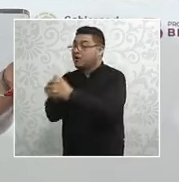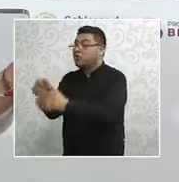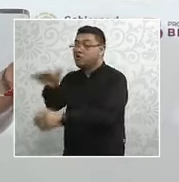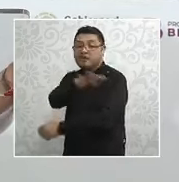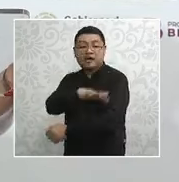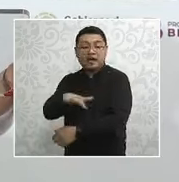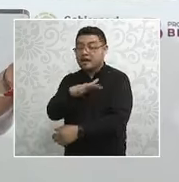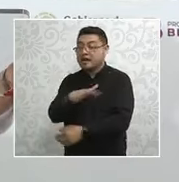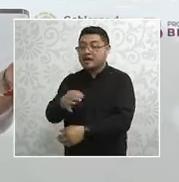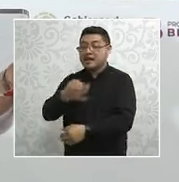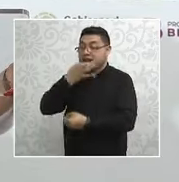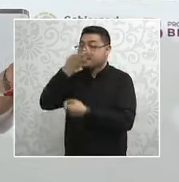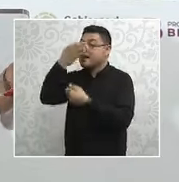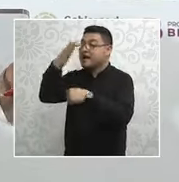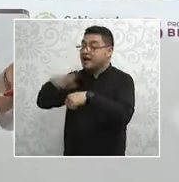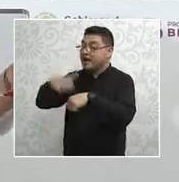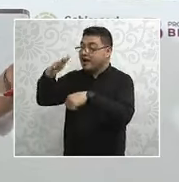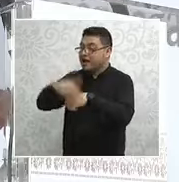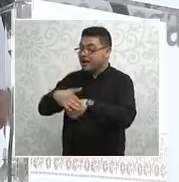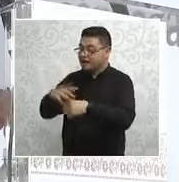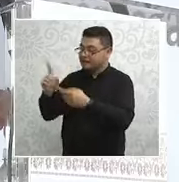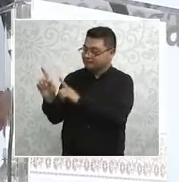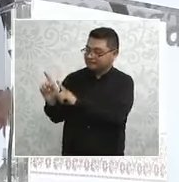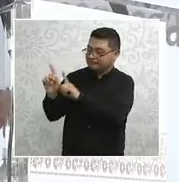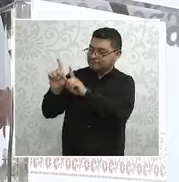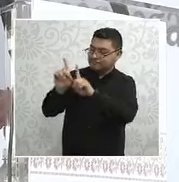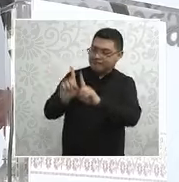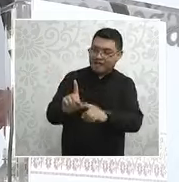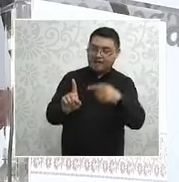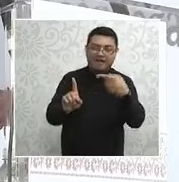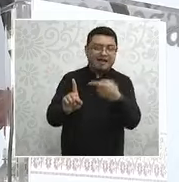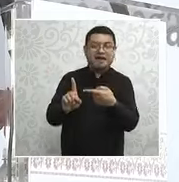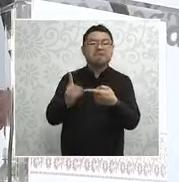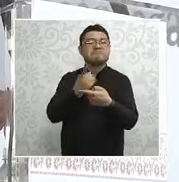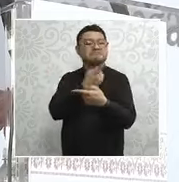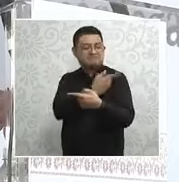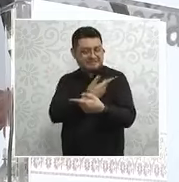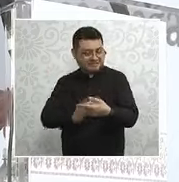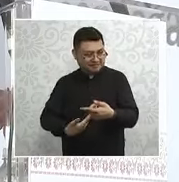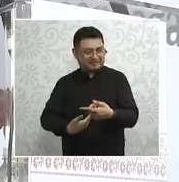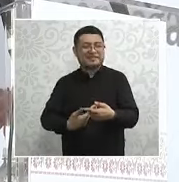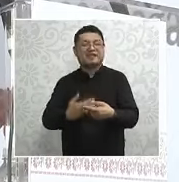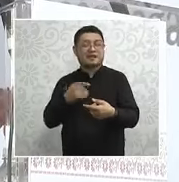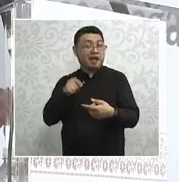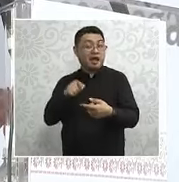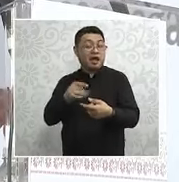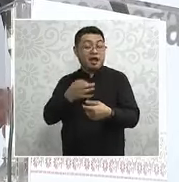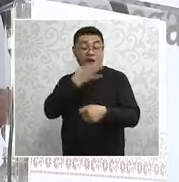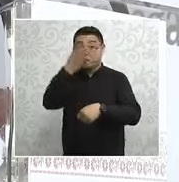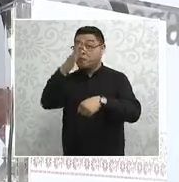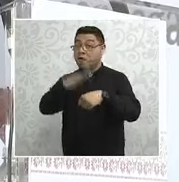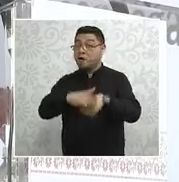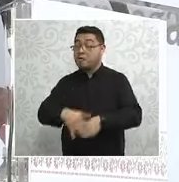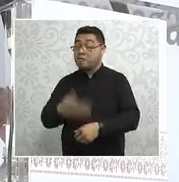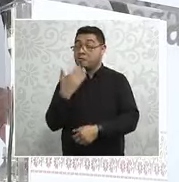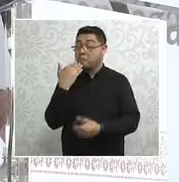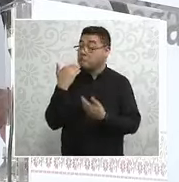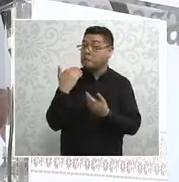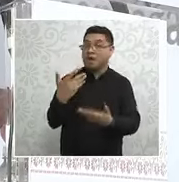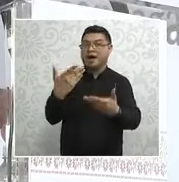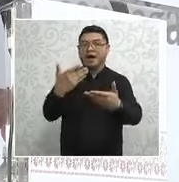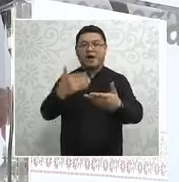con venir acompañando a nuestra presidenta con buenas noticias y los programas